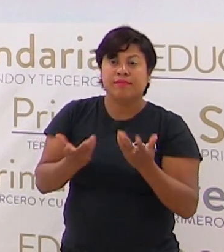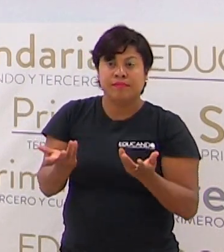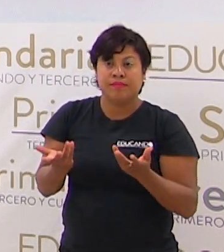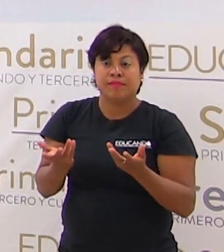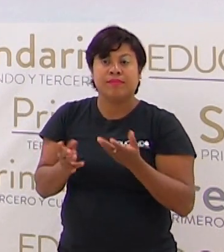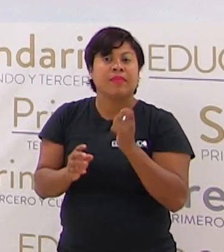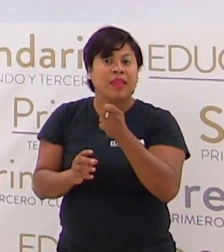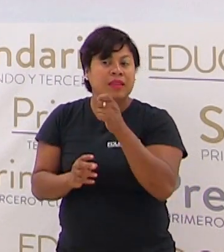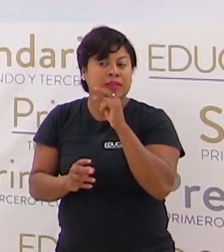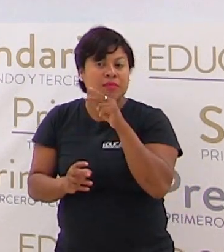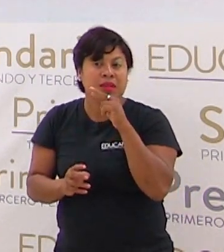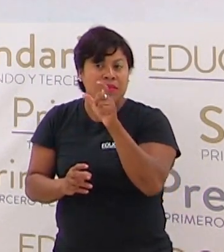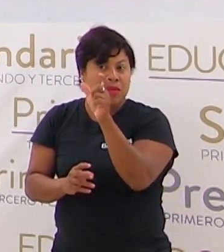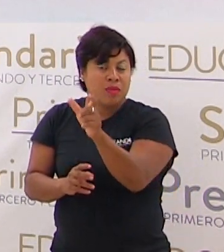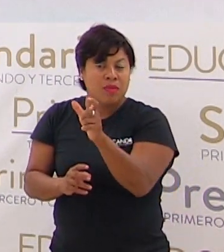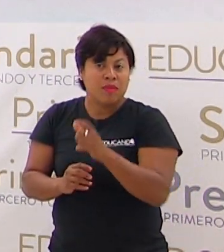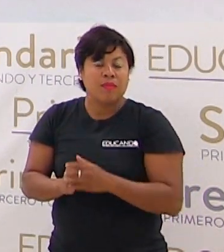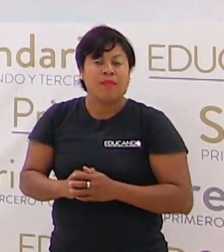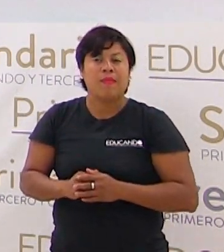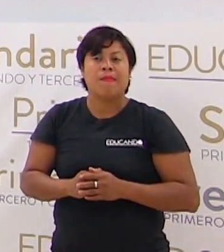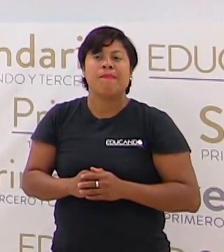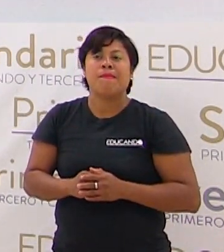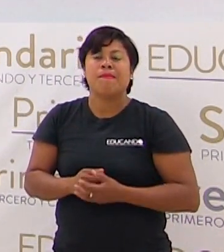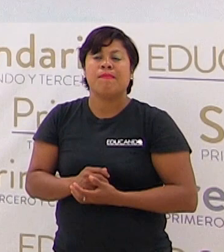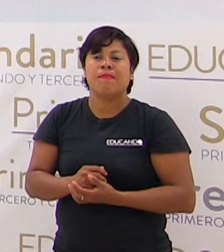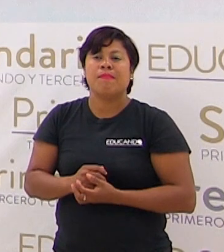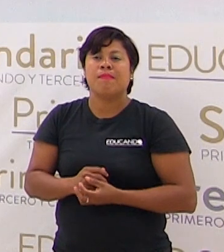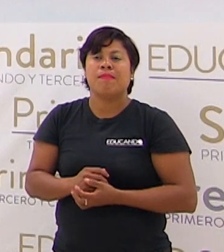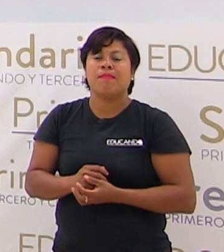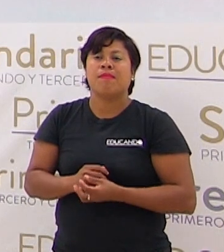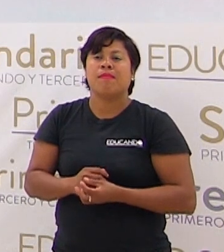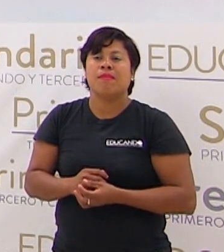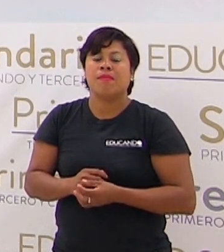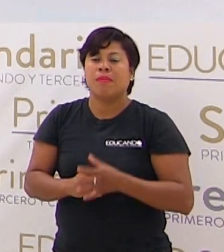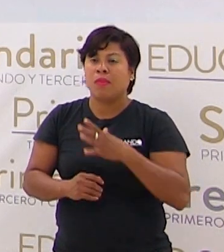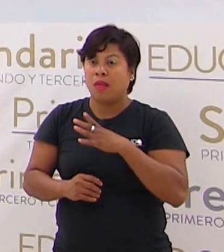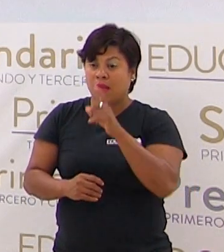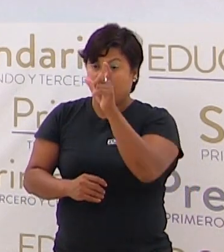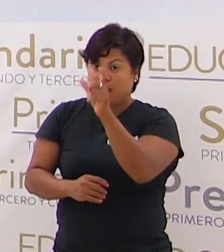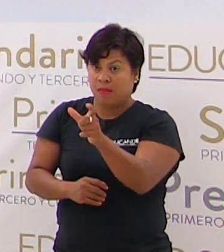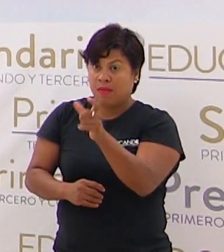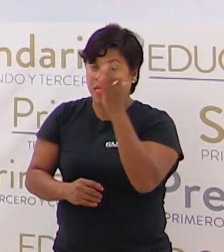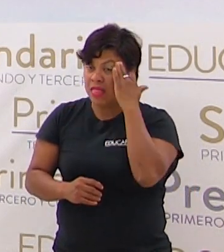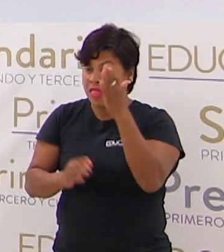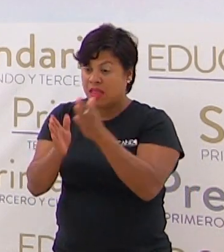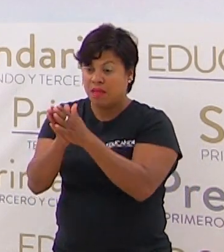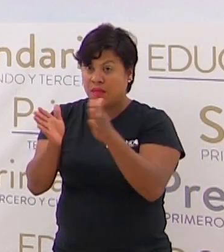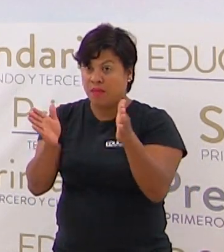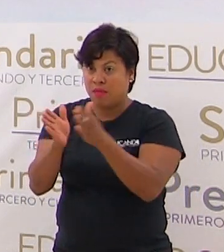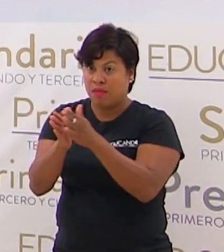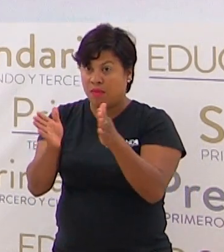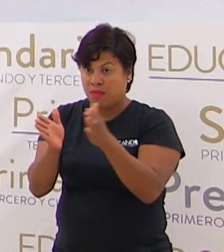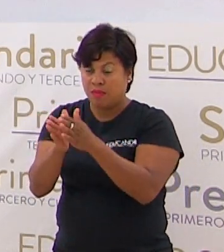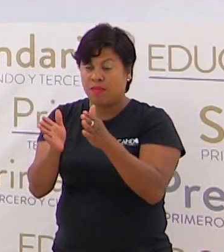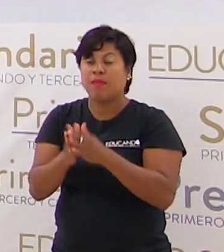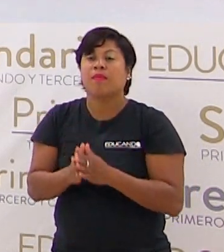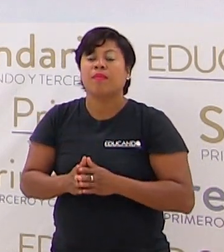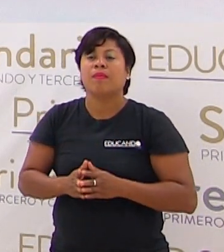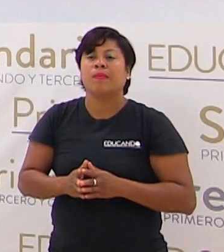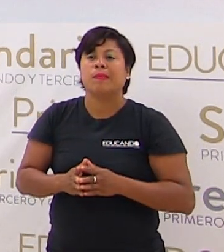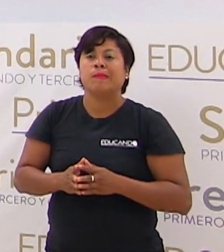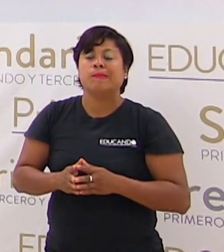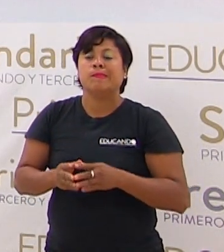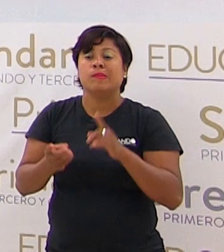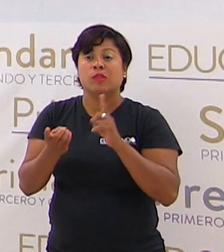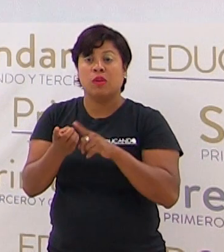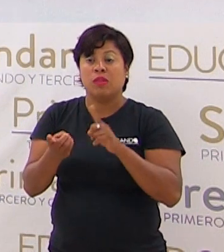Gutiérrez Nájera admiraba profundamente a Rubén Darío. Hay un espacio y un tiempo determinado en la línea del